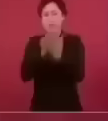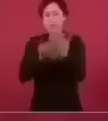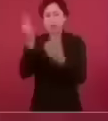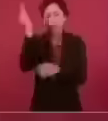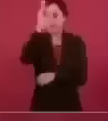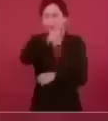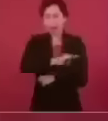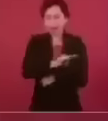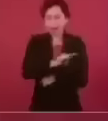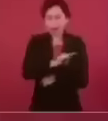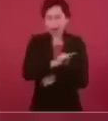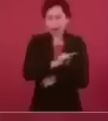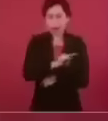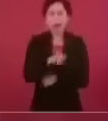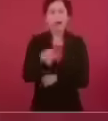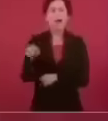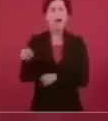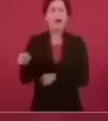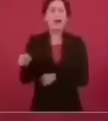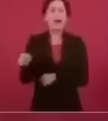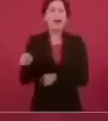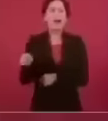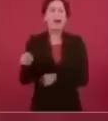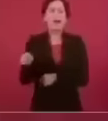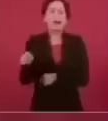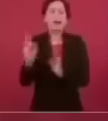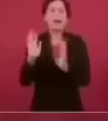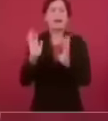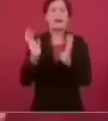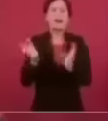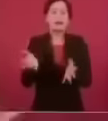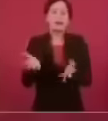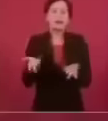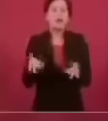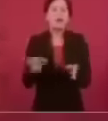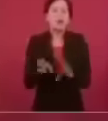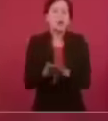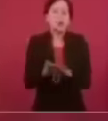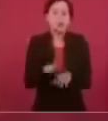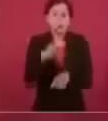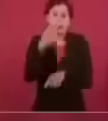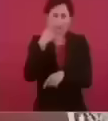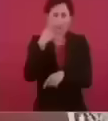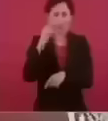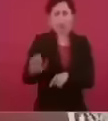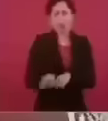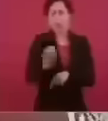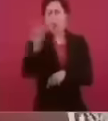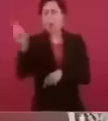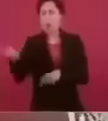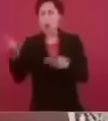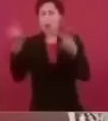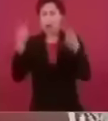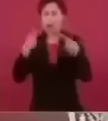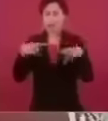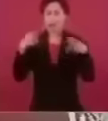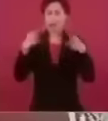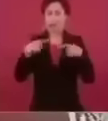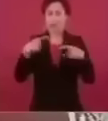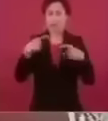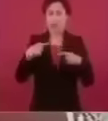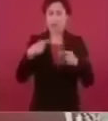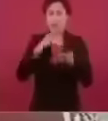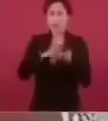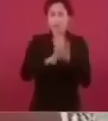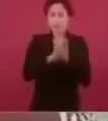O sea, delincuentes que están metiendo gasolina de contrabando